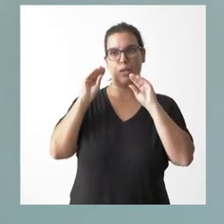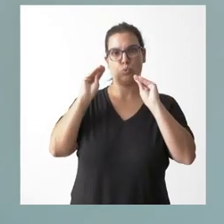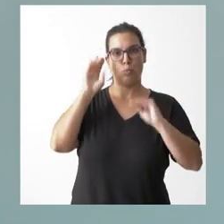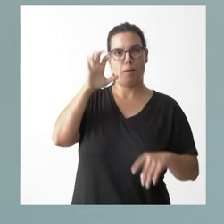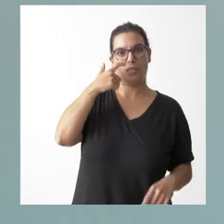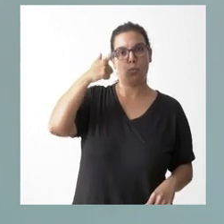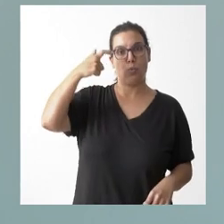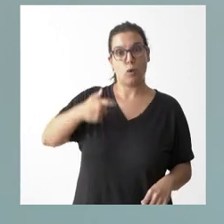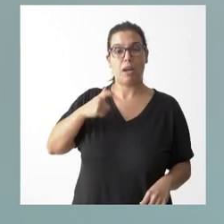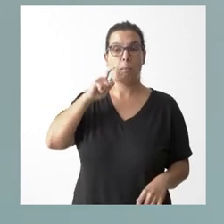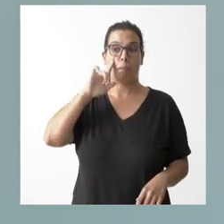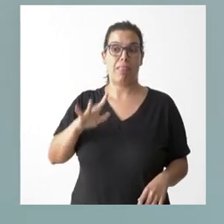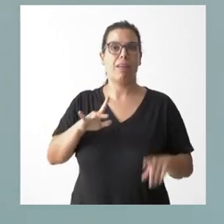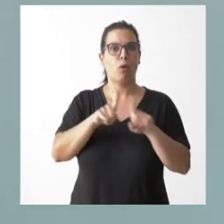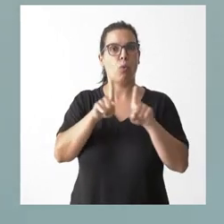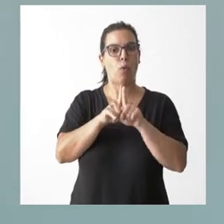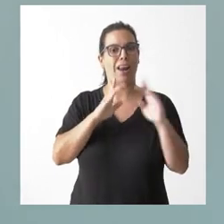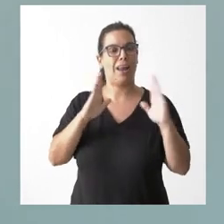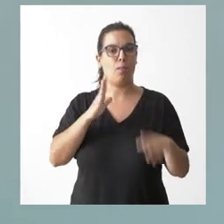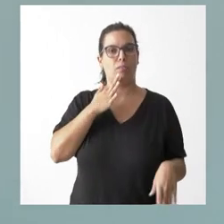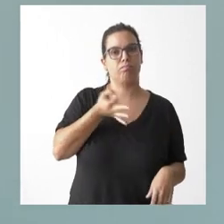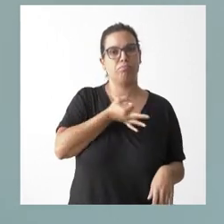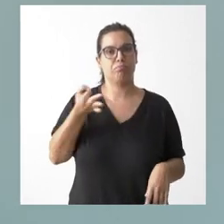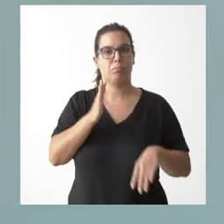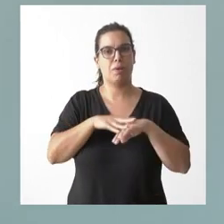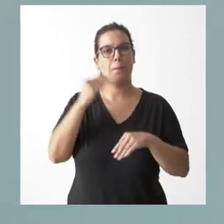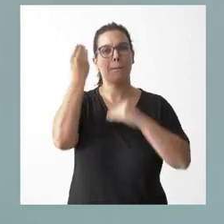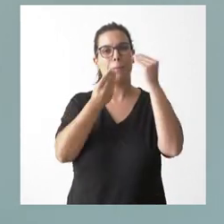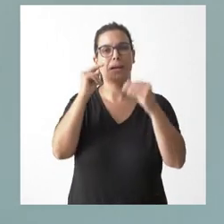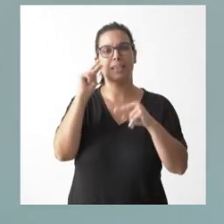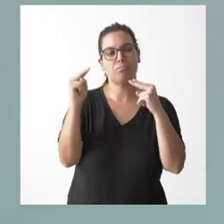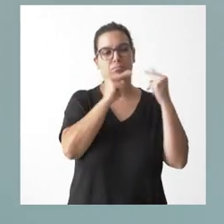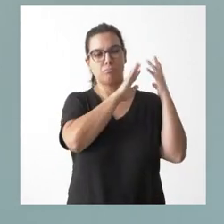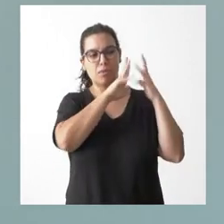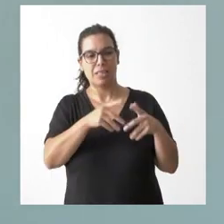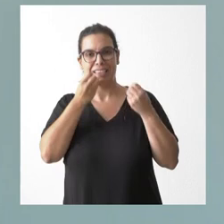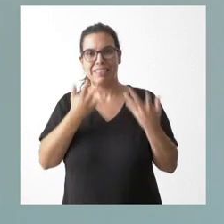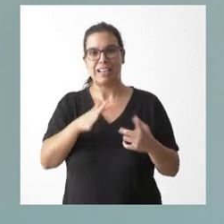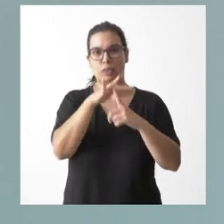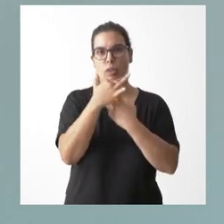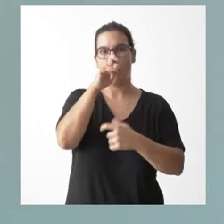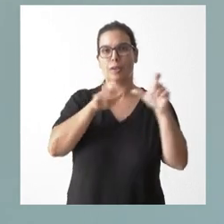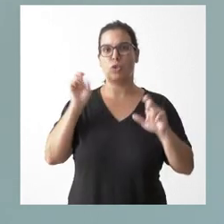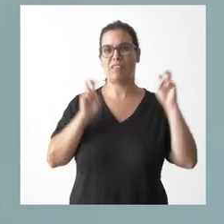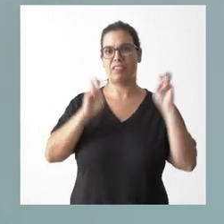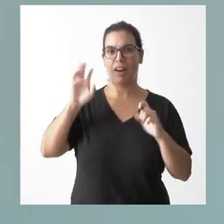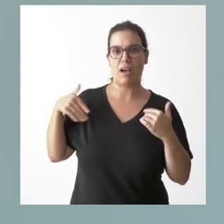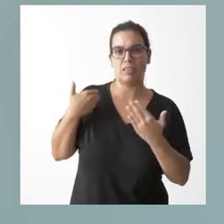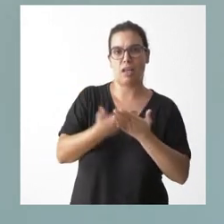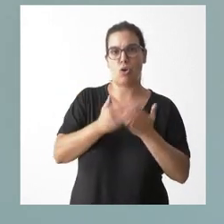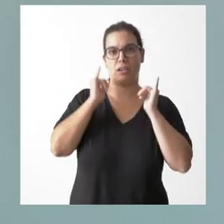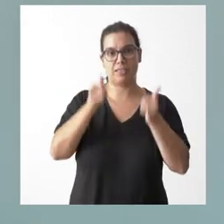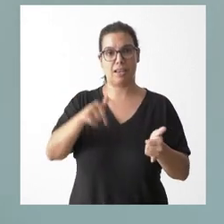oportuno hacer balance de cuál es la situación de las personas procedentes de Ucrania que están en Castilla y